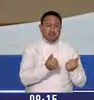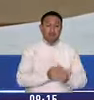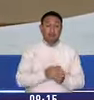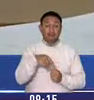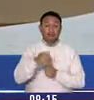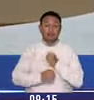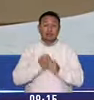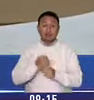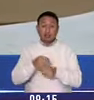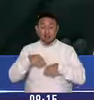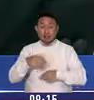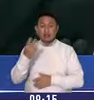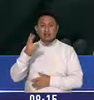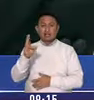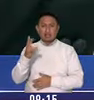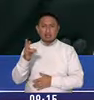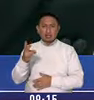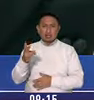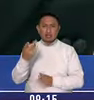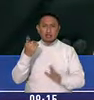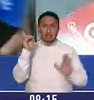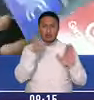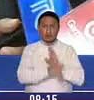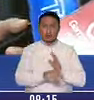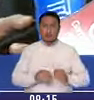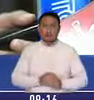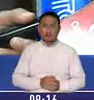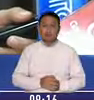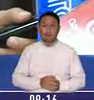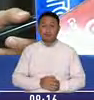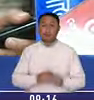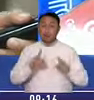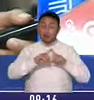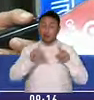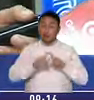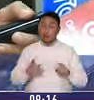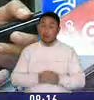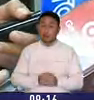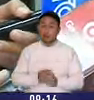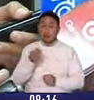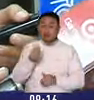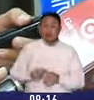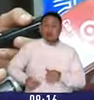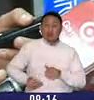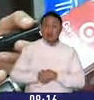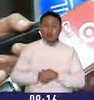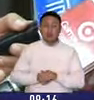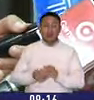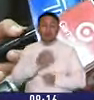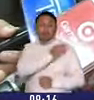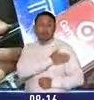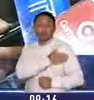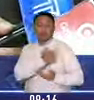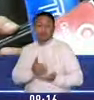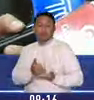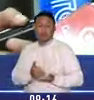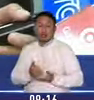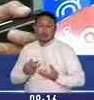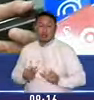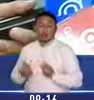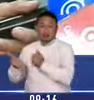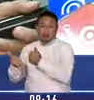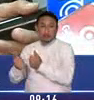del año ya son 17 las denuncias puestas en fiscalía. Varios delitos: cohecho, concusión,